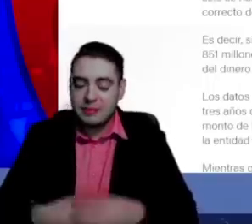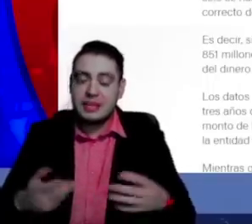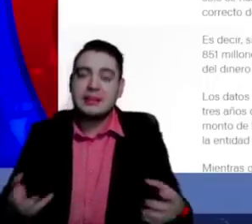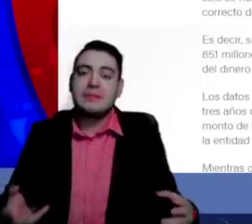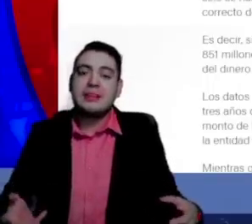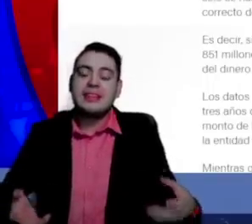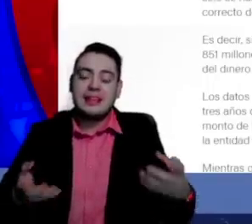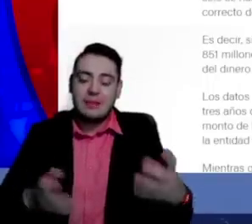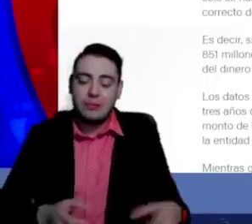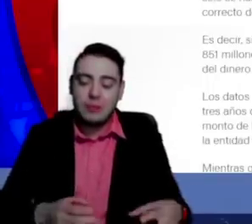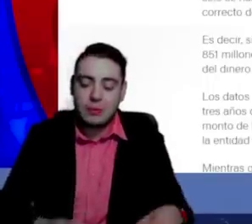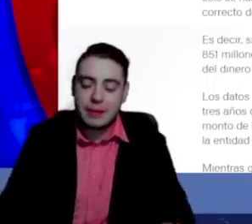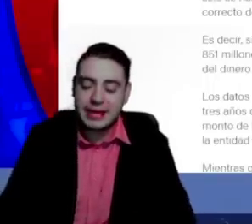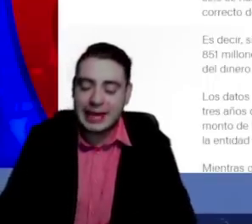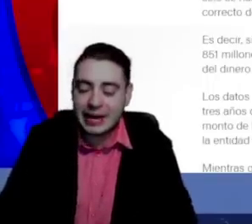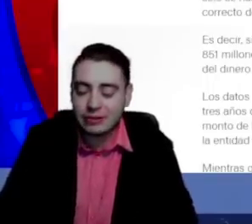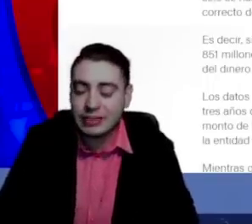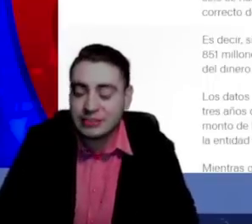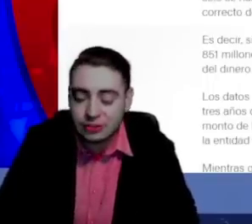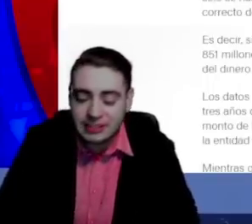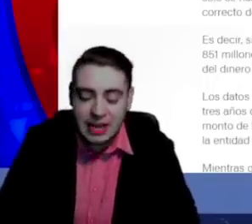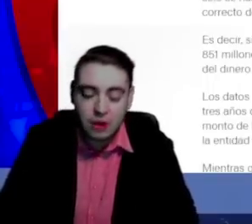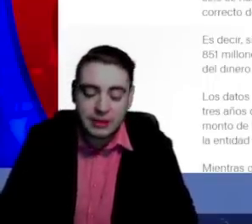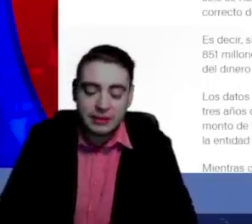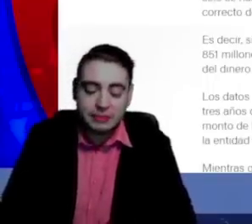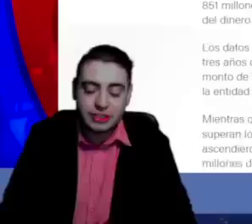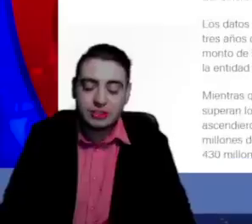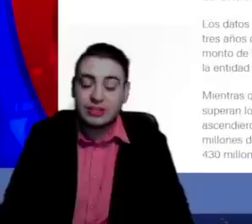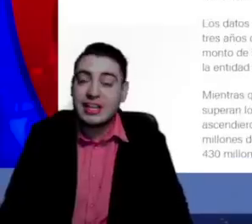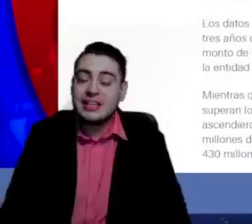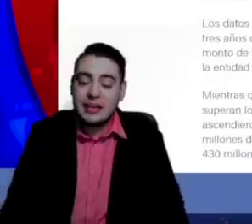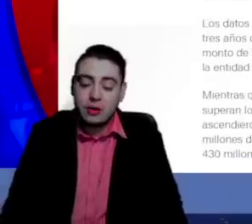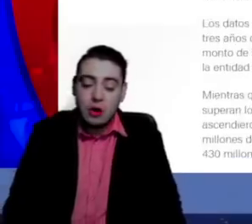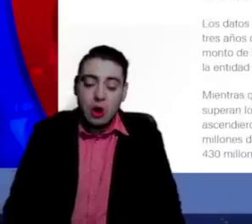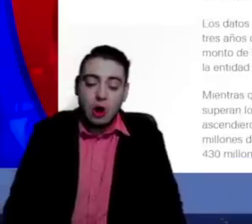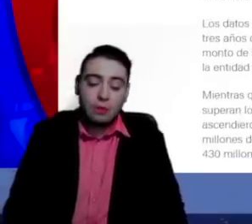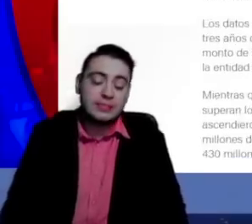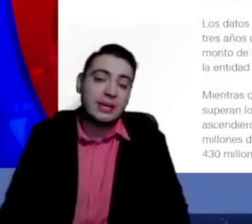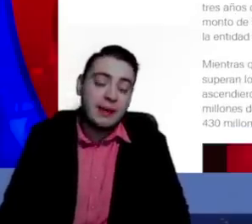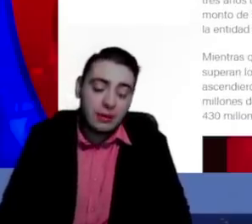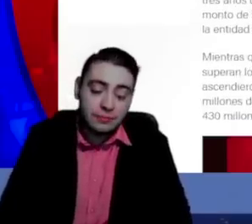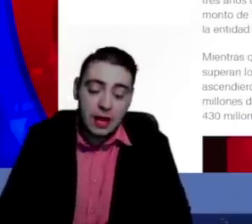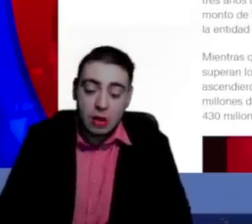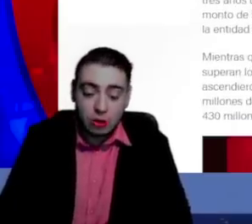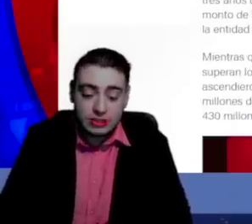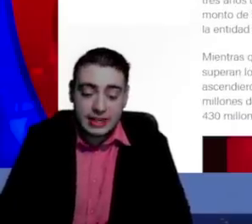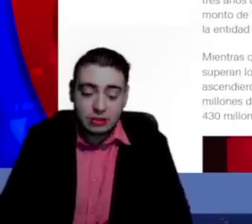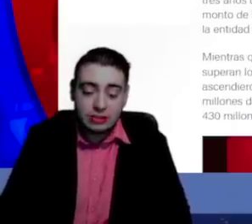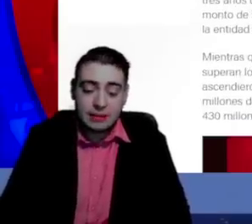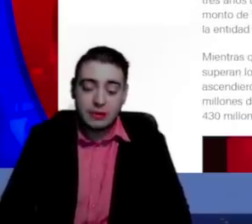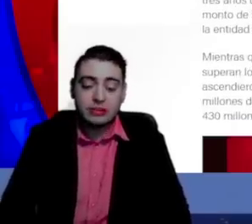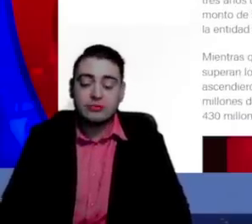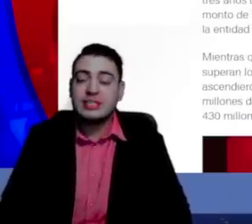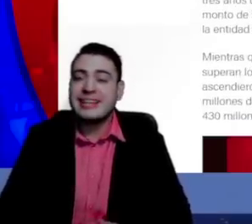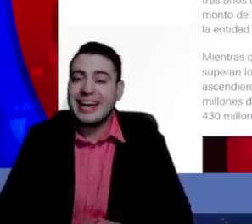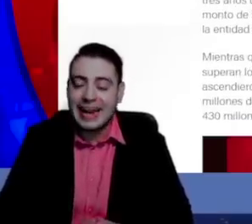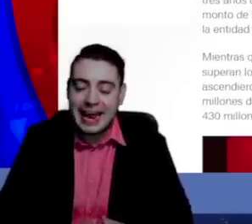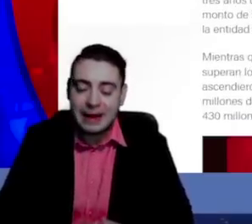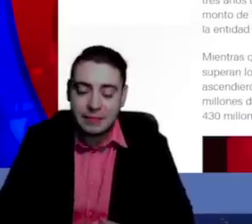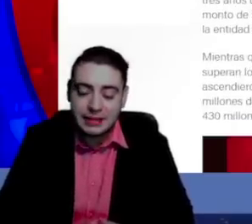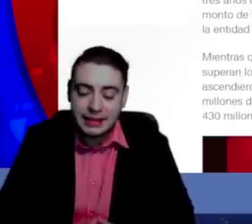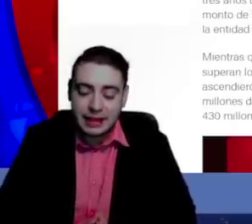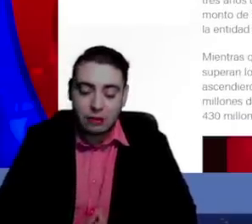amigos, evidentemente del pueblo mexicano. Esto es el 90% del dinero observado. Los datos, amigos,